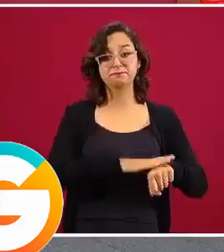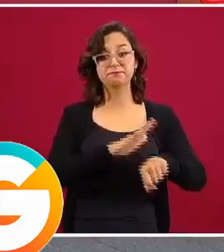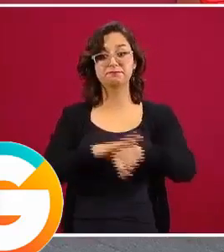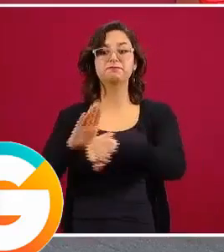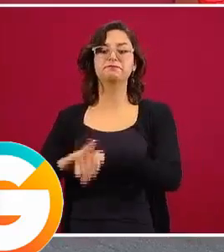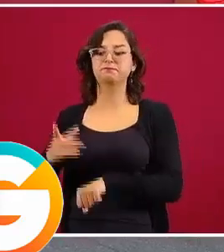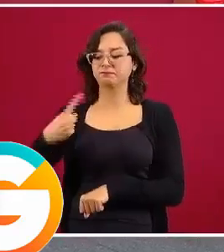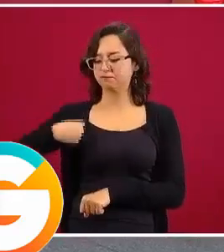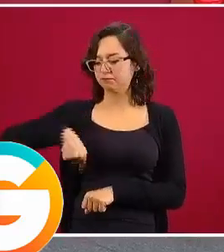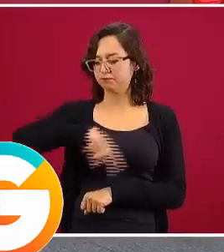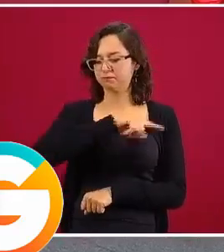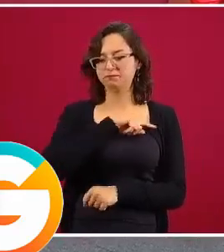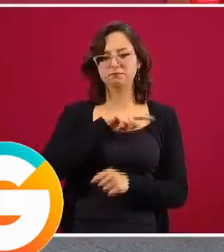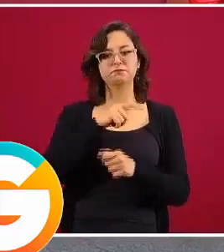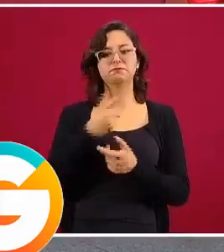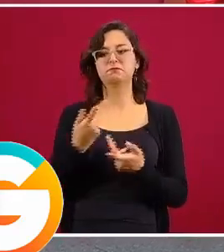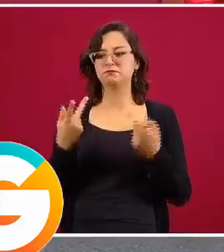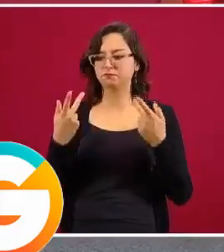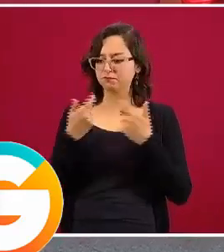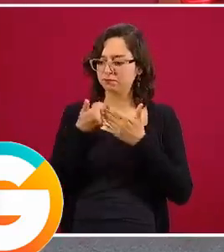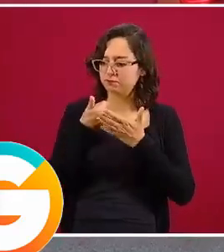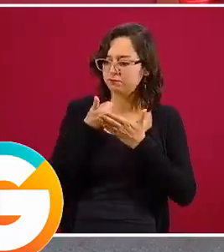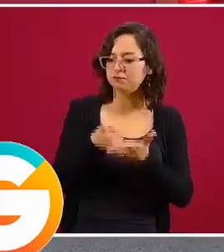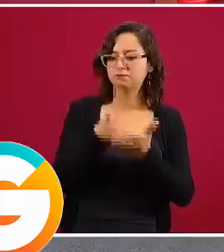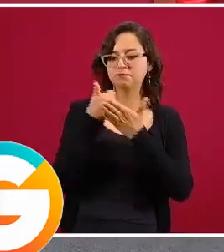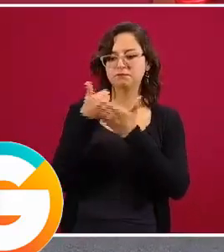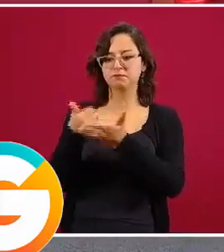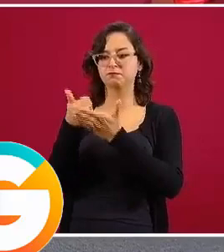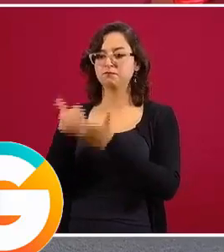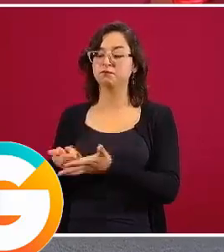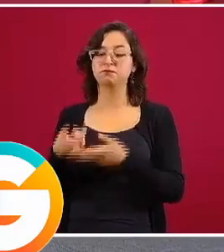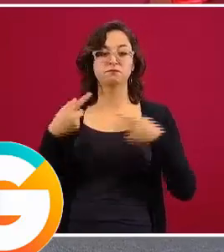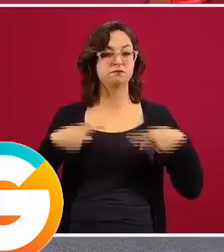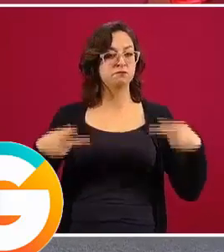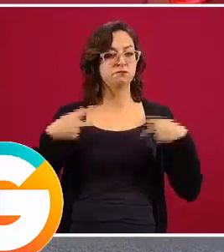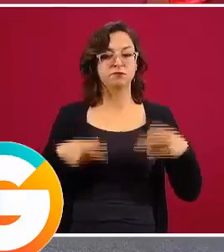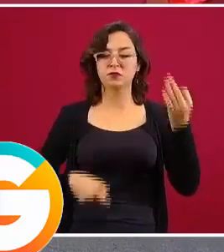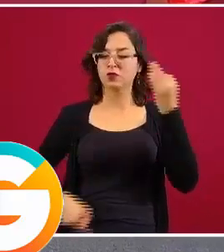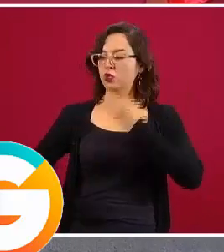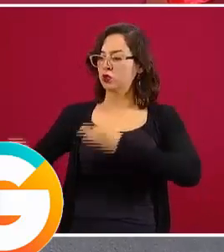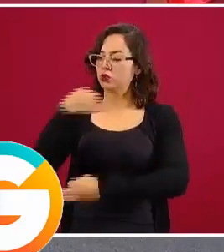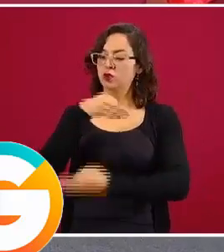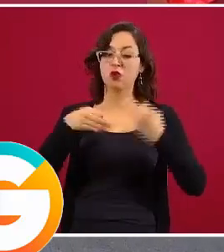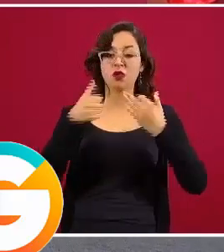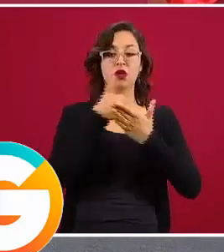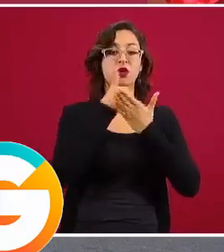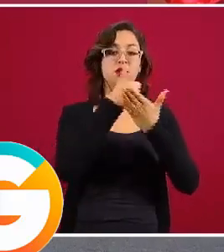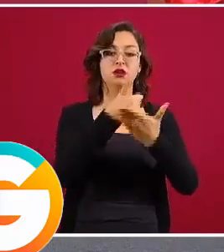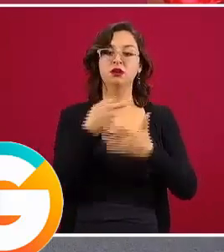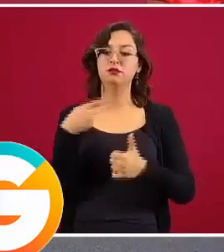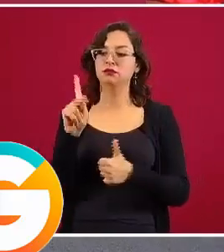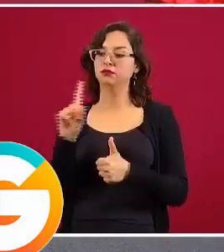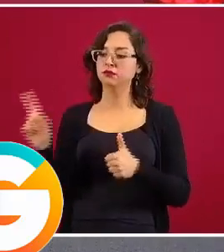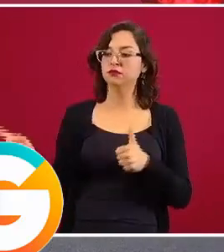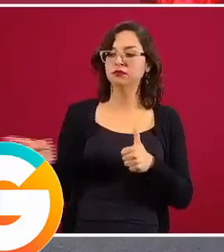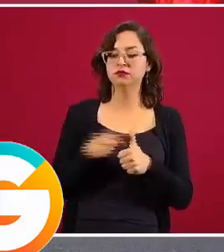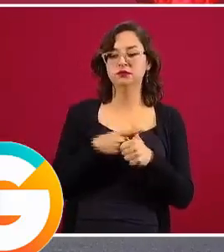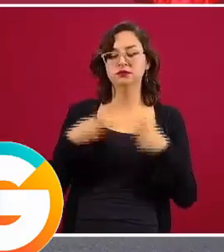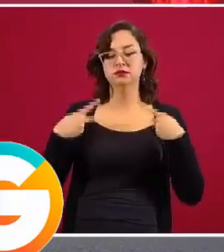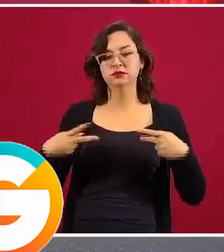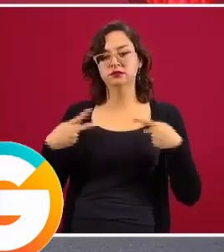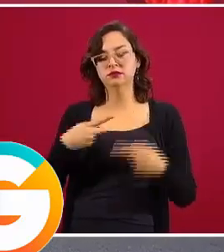vamos a seguir ayudando a los pobres, a todos, pero con preferencia a la gente humilde.